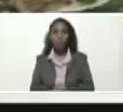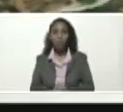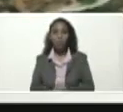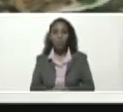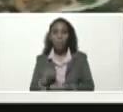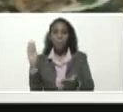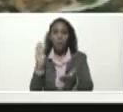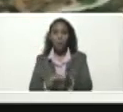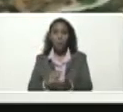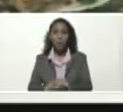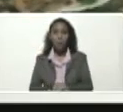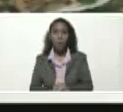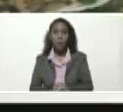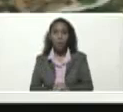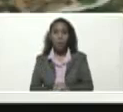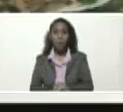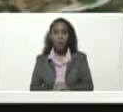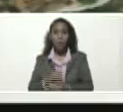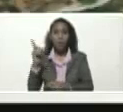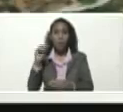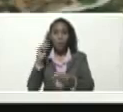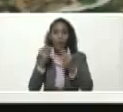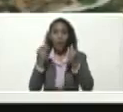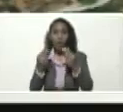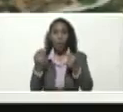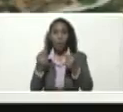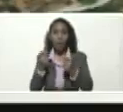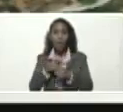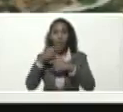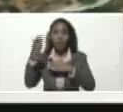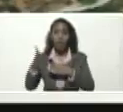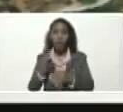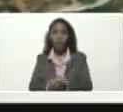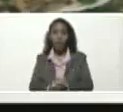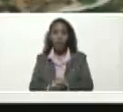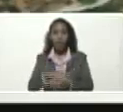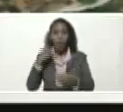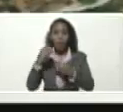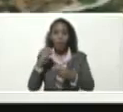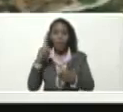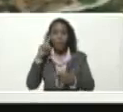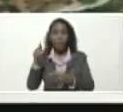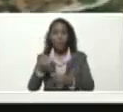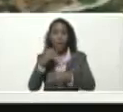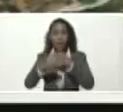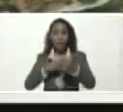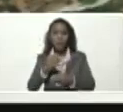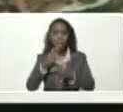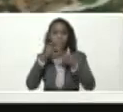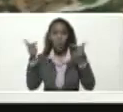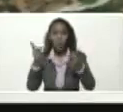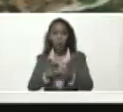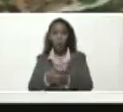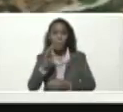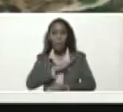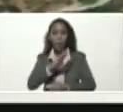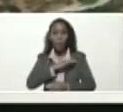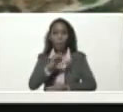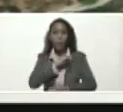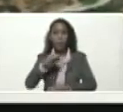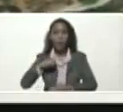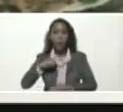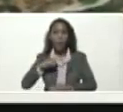emplazadas en la zona económica exclusiva o en la plataforma continental, en lugares públicos o en propiedades privadas que